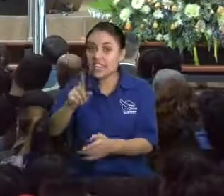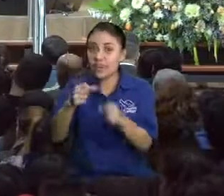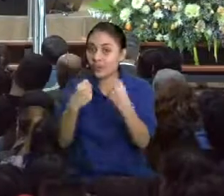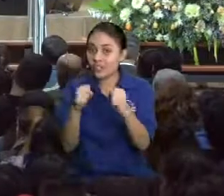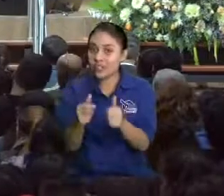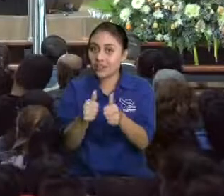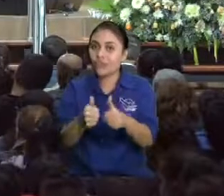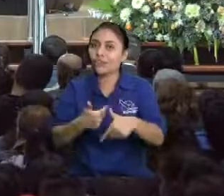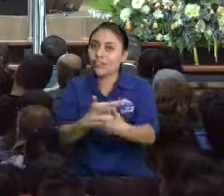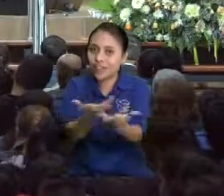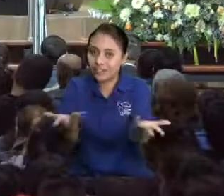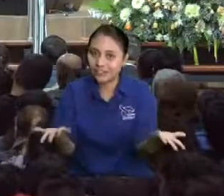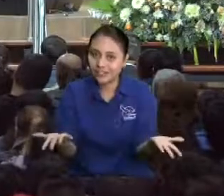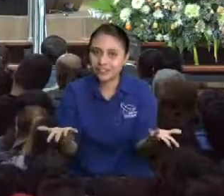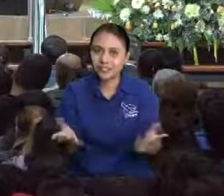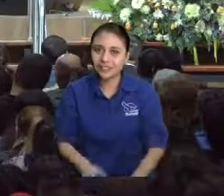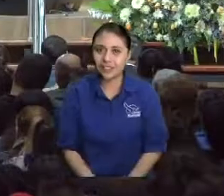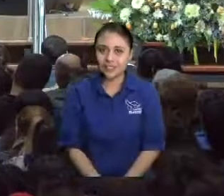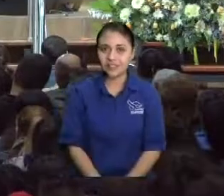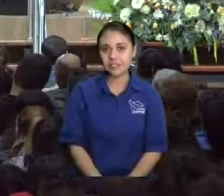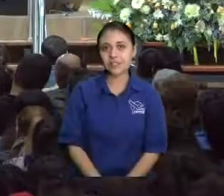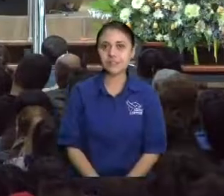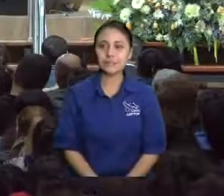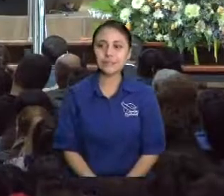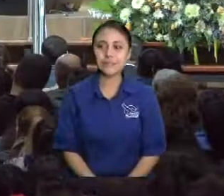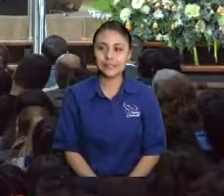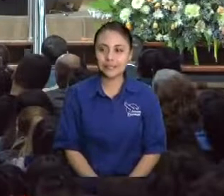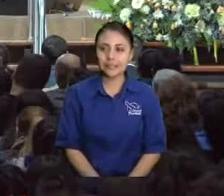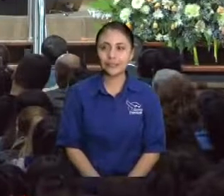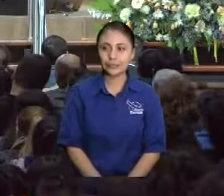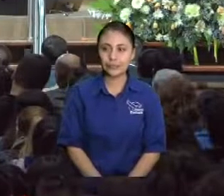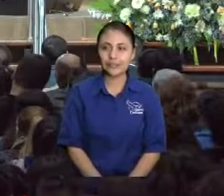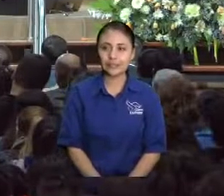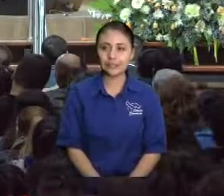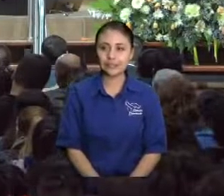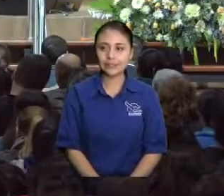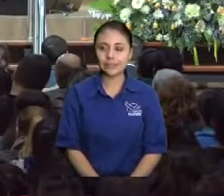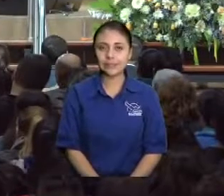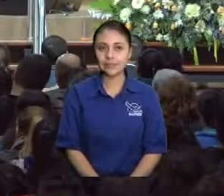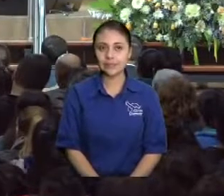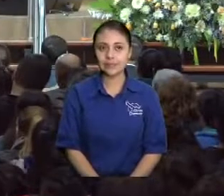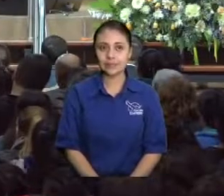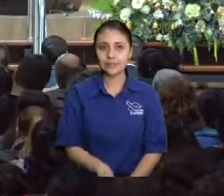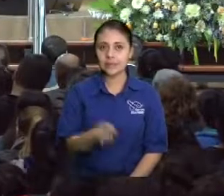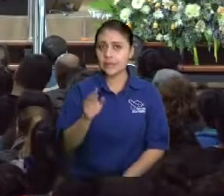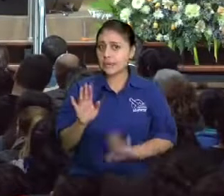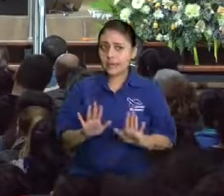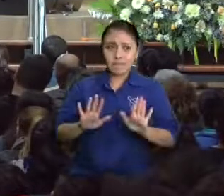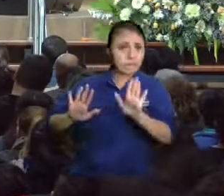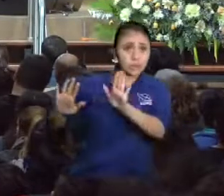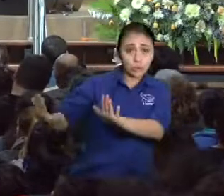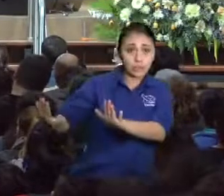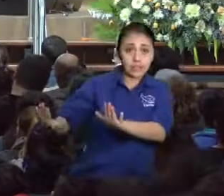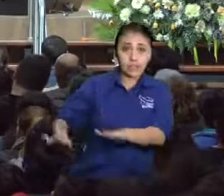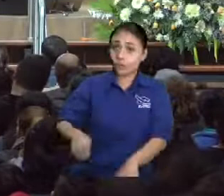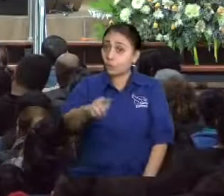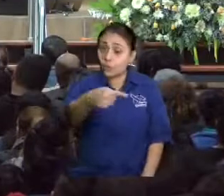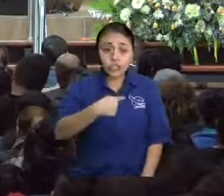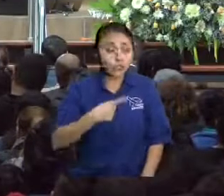Tremendo. Porque ahorita vamos a ver las consecuencias, más adelante vamos a ver las consecuencias de los menospreciadores. Nosotros no podemos ser eso,